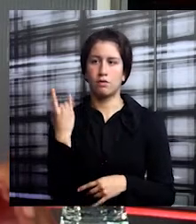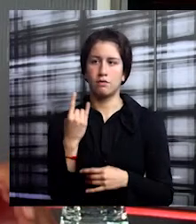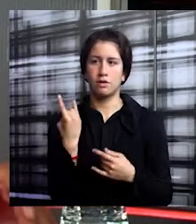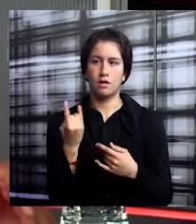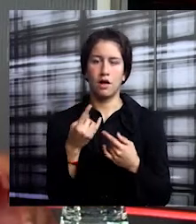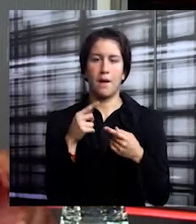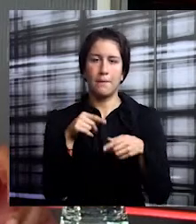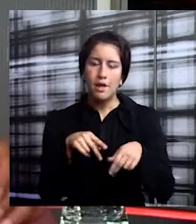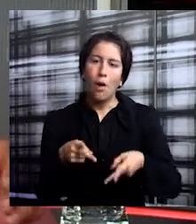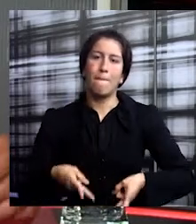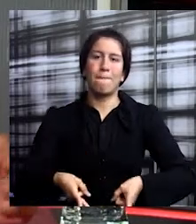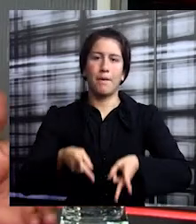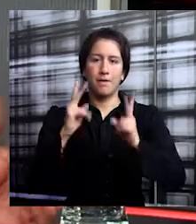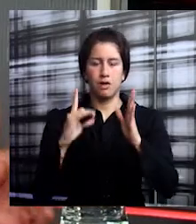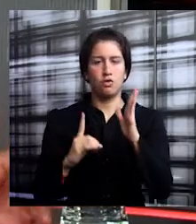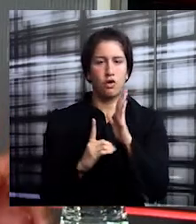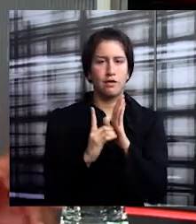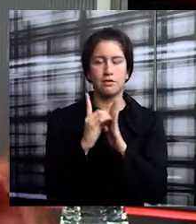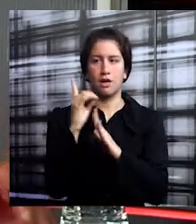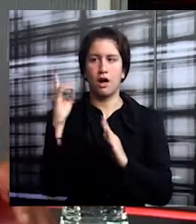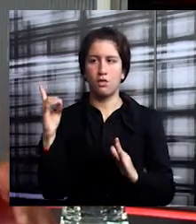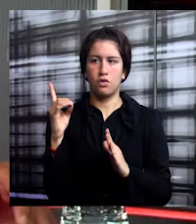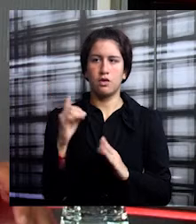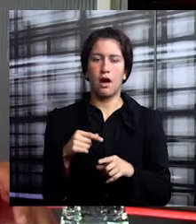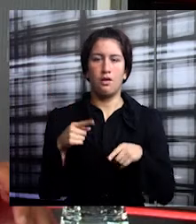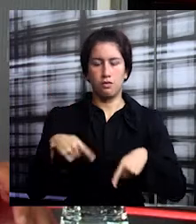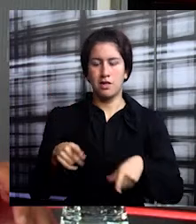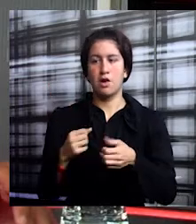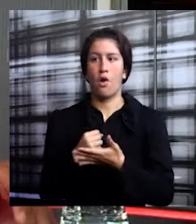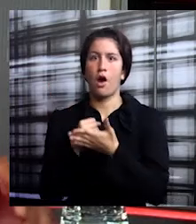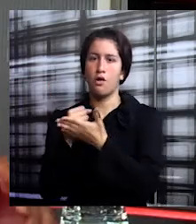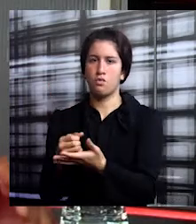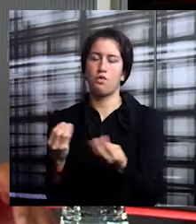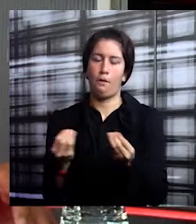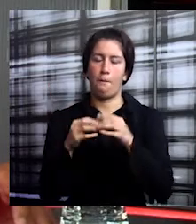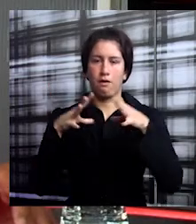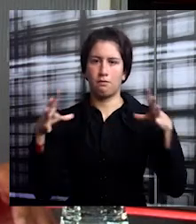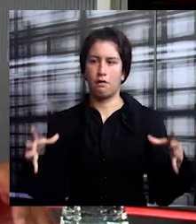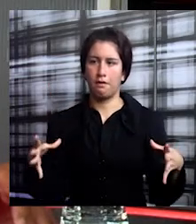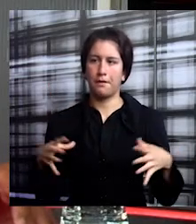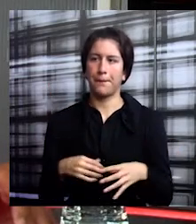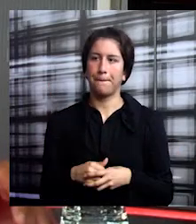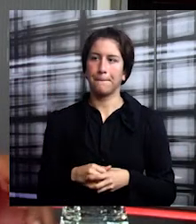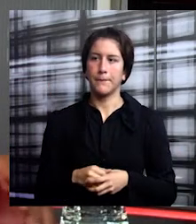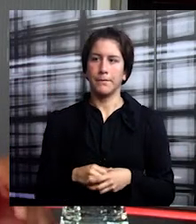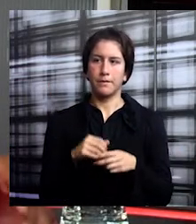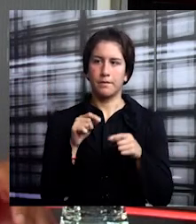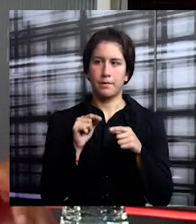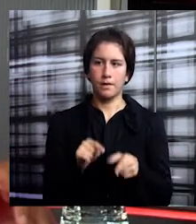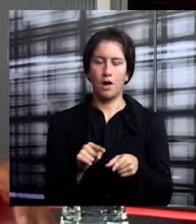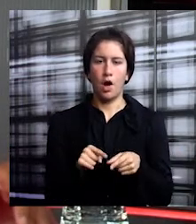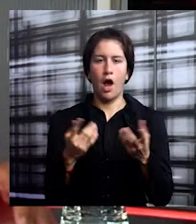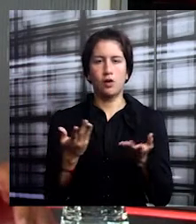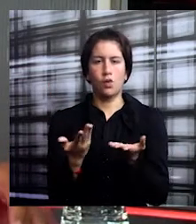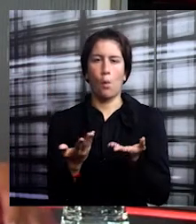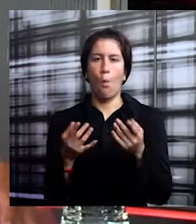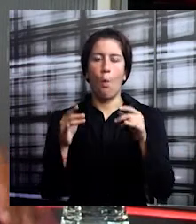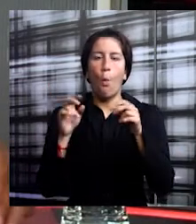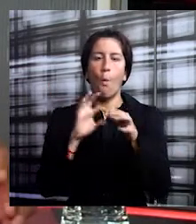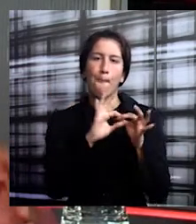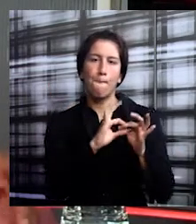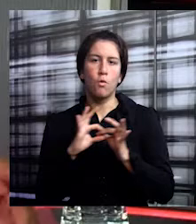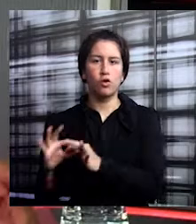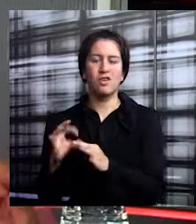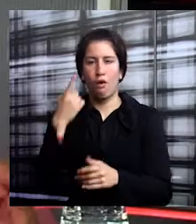permitido desarrollarnos y en las cuales uno recibe y aporta bastante. Creo que en términos generales es, como les decía, un motivo para